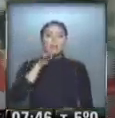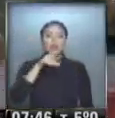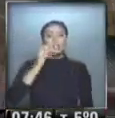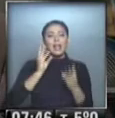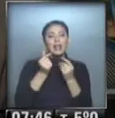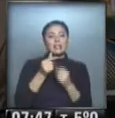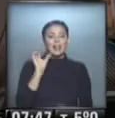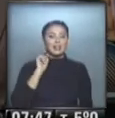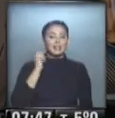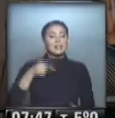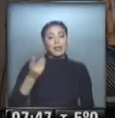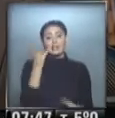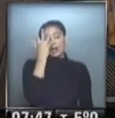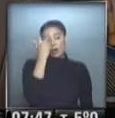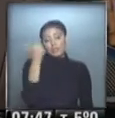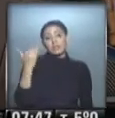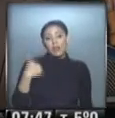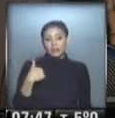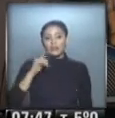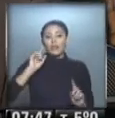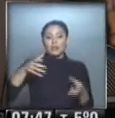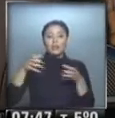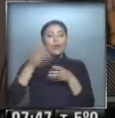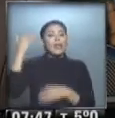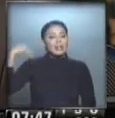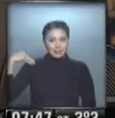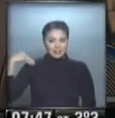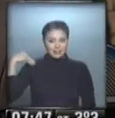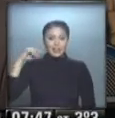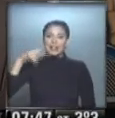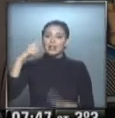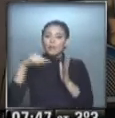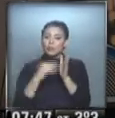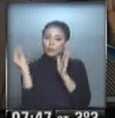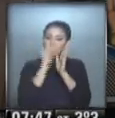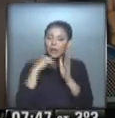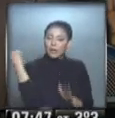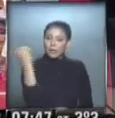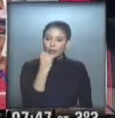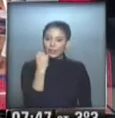Lorenzo, Argentinos y justamente el equipo de Pedro Troglio, que ayer sumó 3 puntos muy importantes. Gracias, Juan.